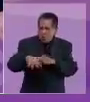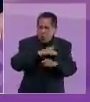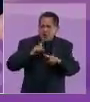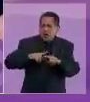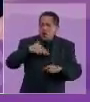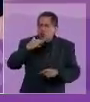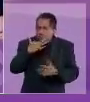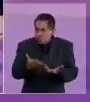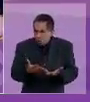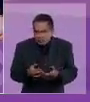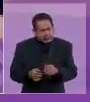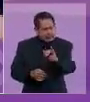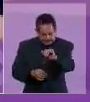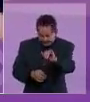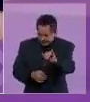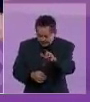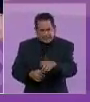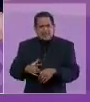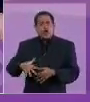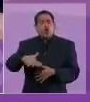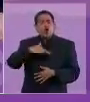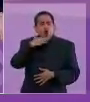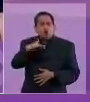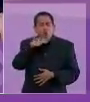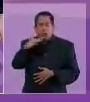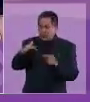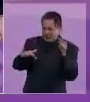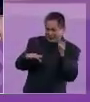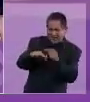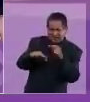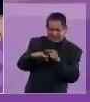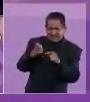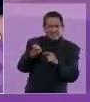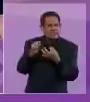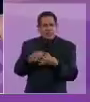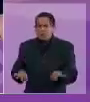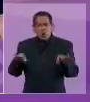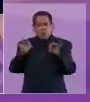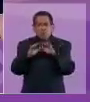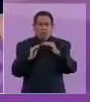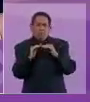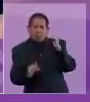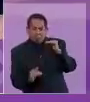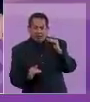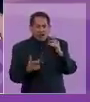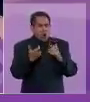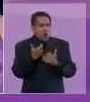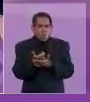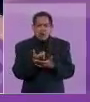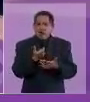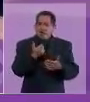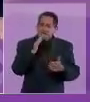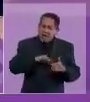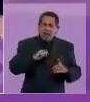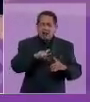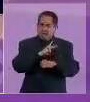corrupción, la corrupción es la causa principal de la desigualdad social y económica en el